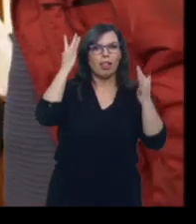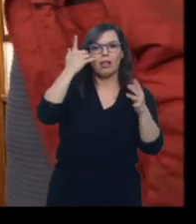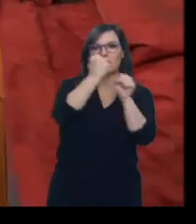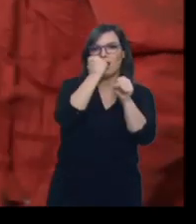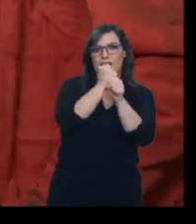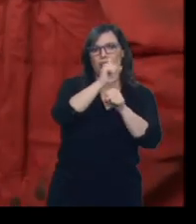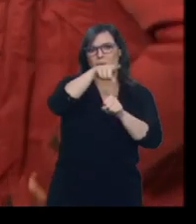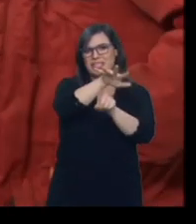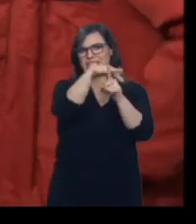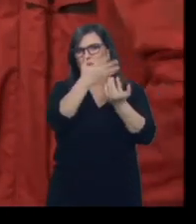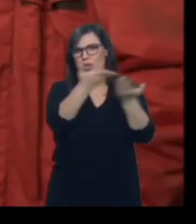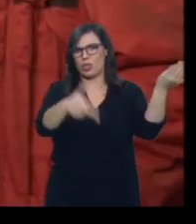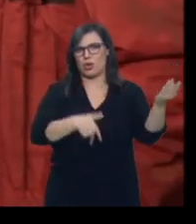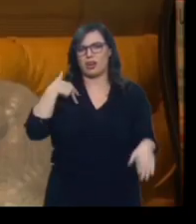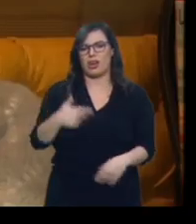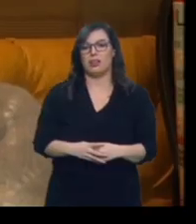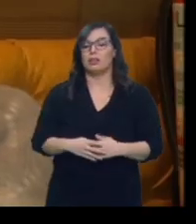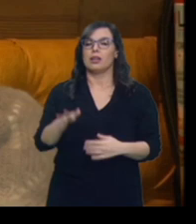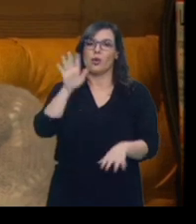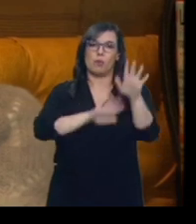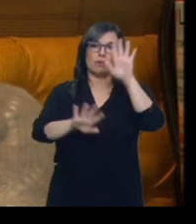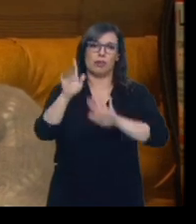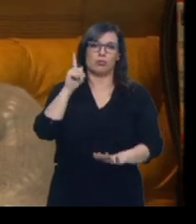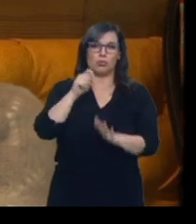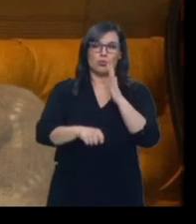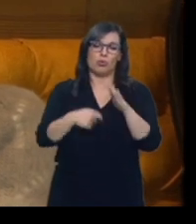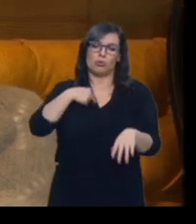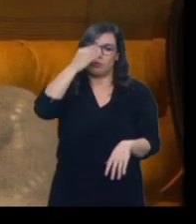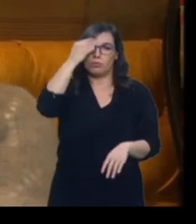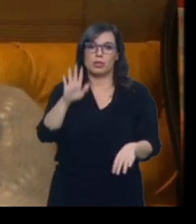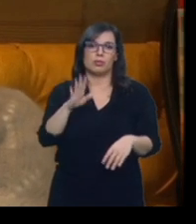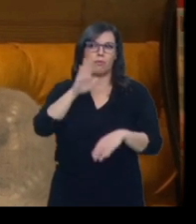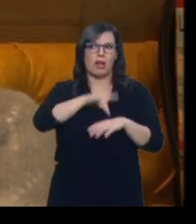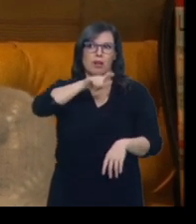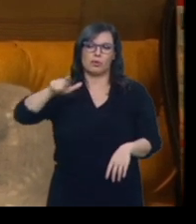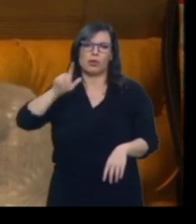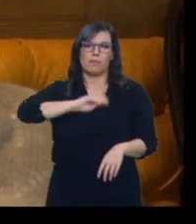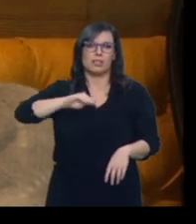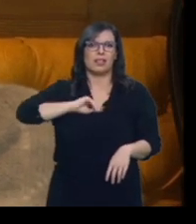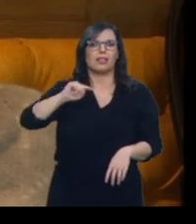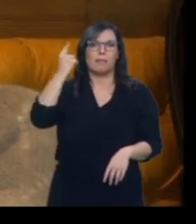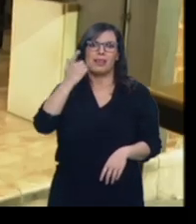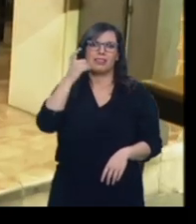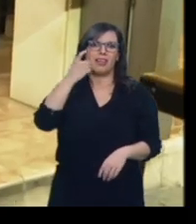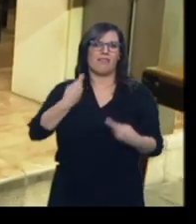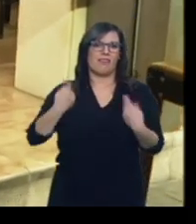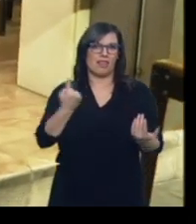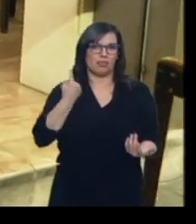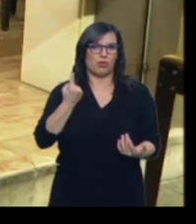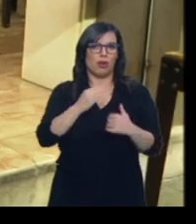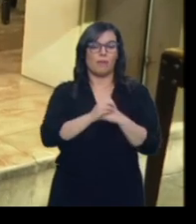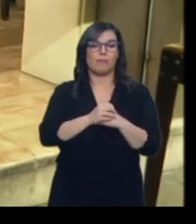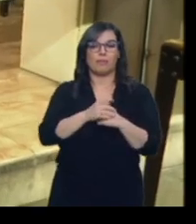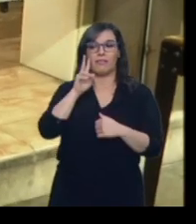de todo lo que está ocurriendo. Pues va a ser complicado y duro, yo creo, para mucha gente, sobre todo la gente que vive sola. Y han visto